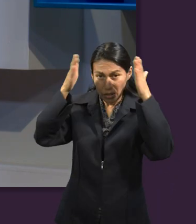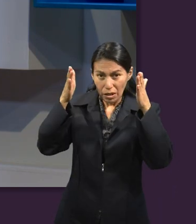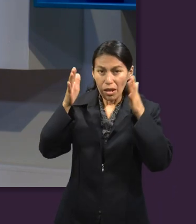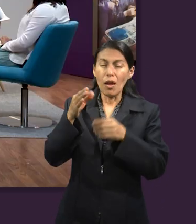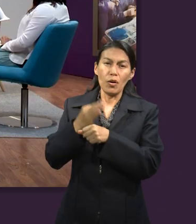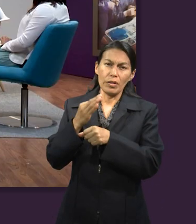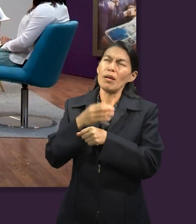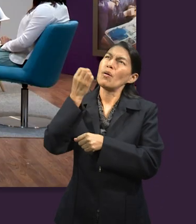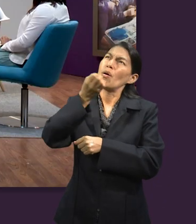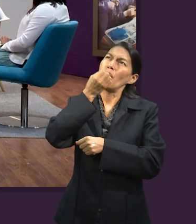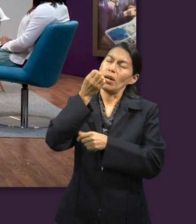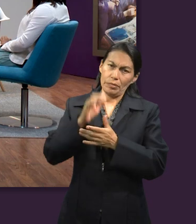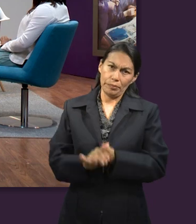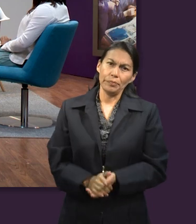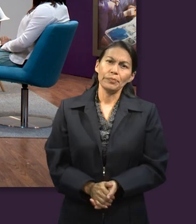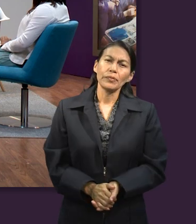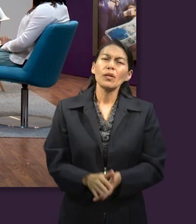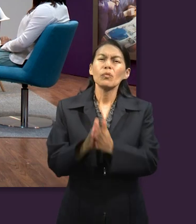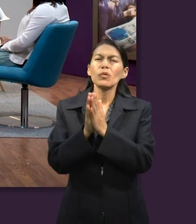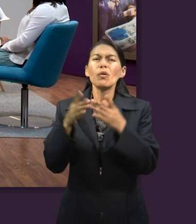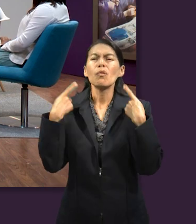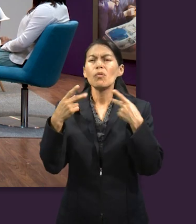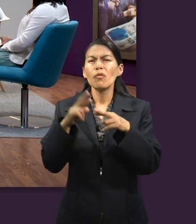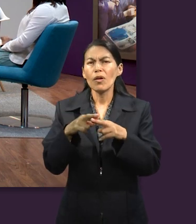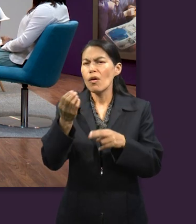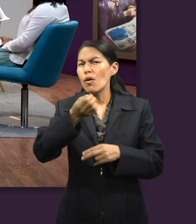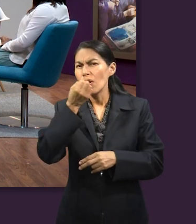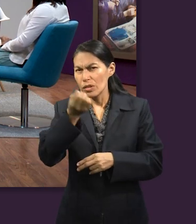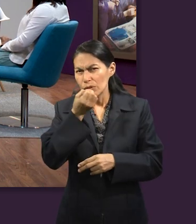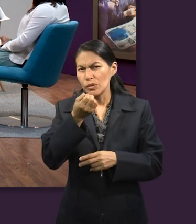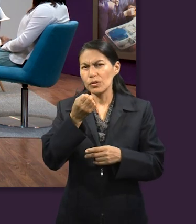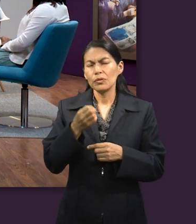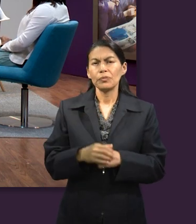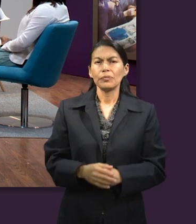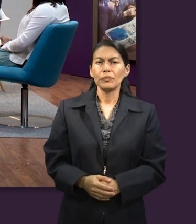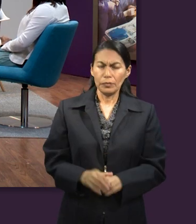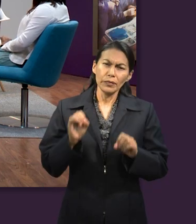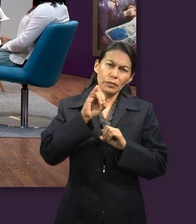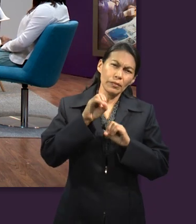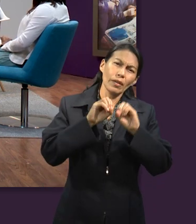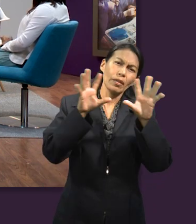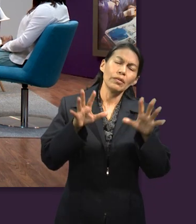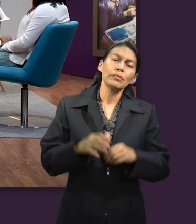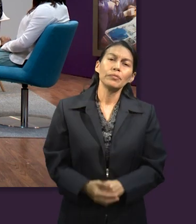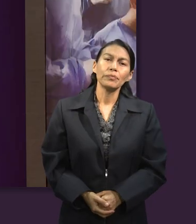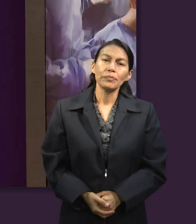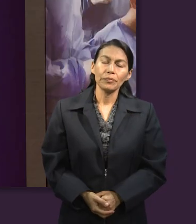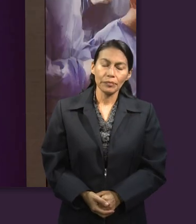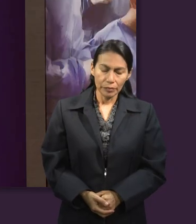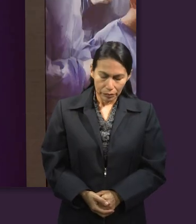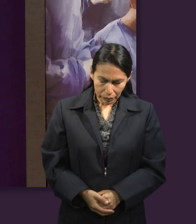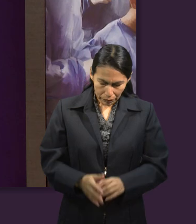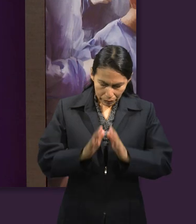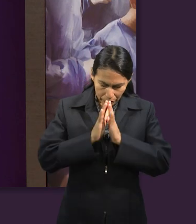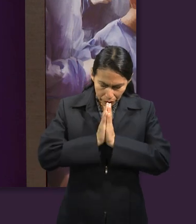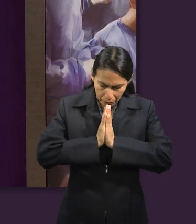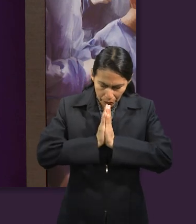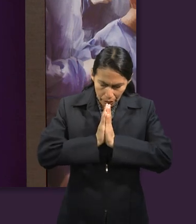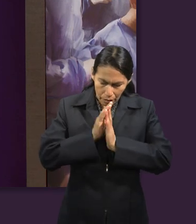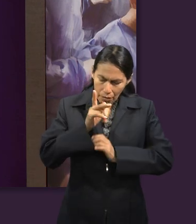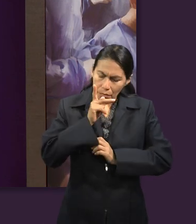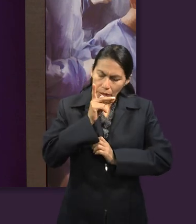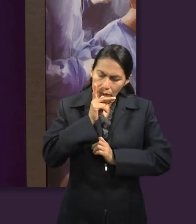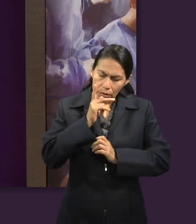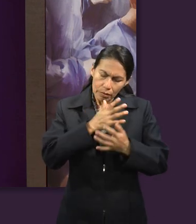primero pedir la dirección de nuestro padre celestial profe os podría dirigir en la oración por favor claro que si queremos amante